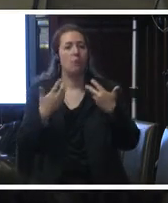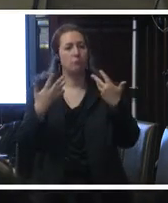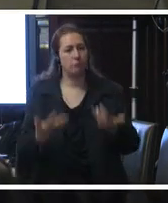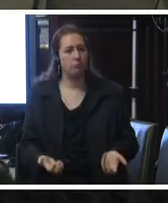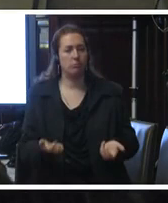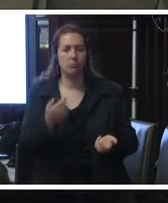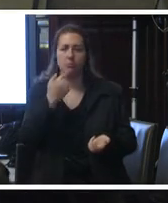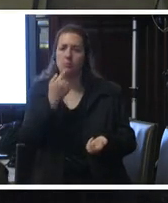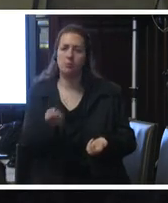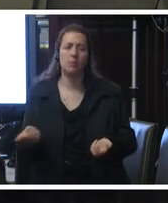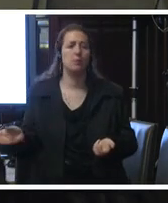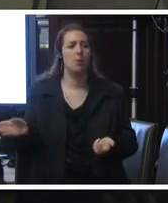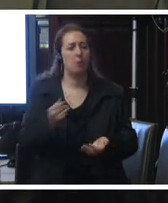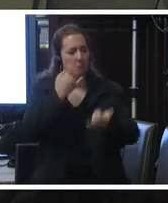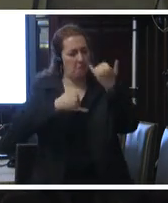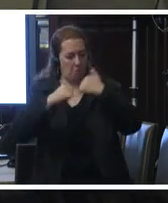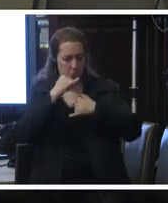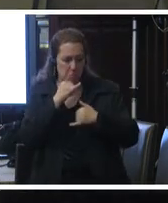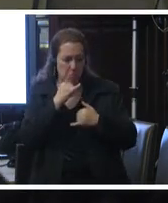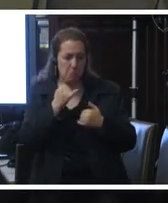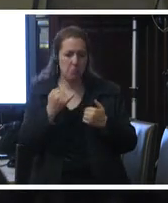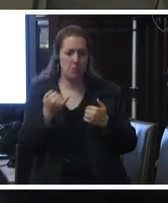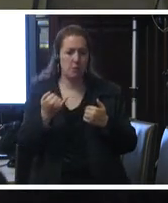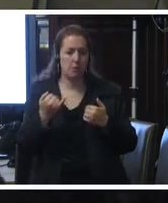completa panorama de estos tres países